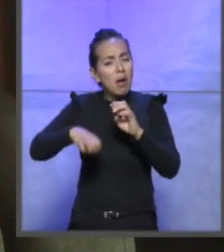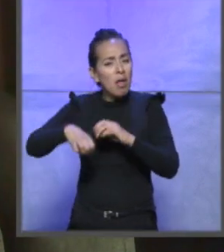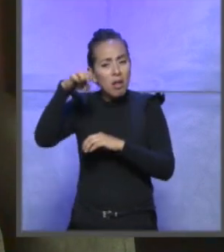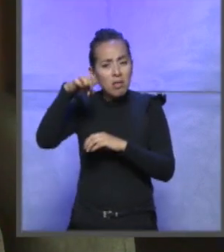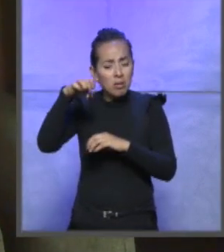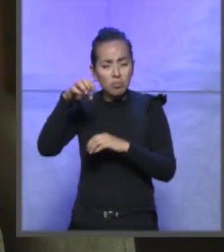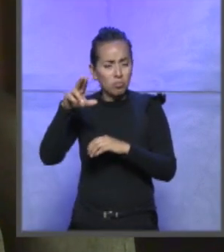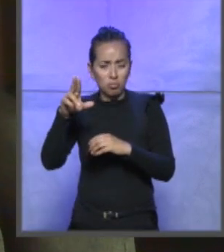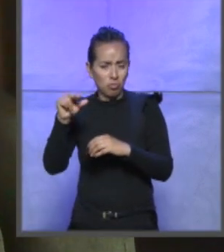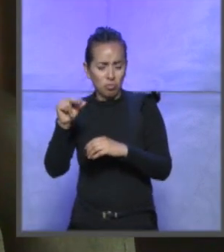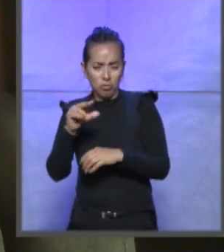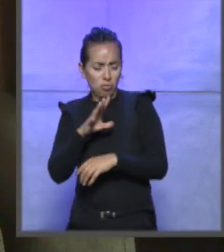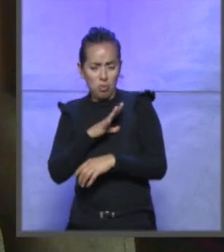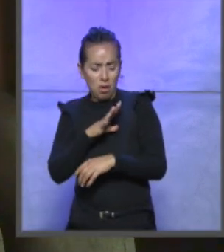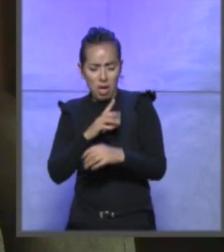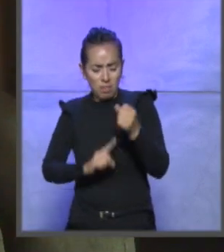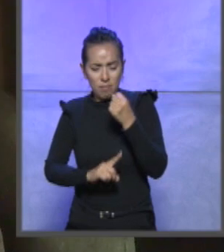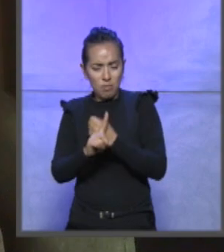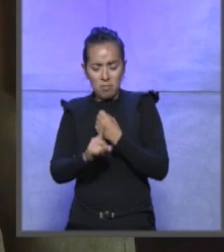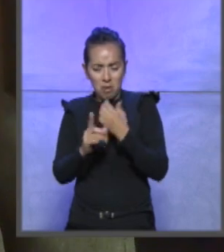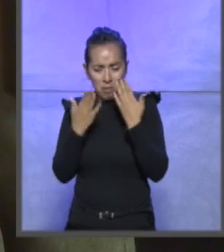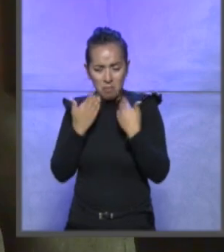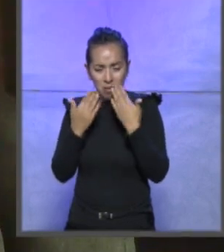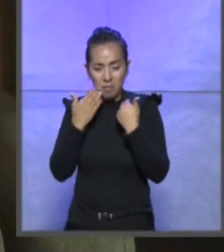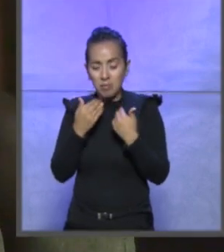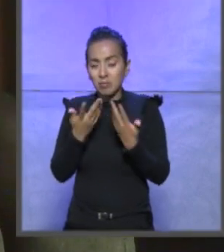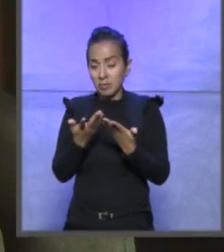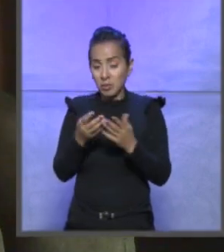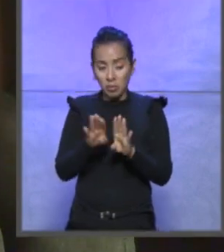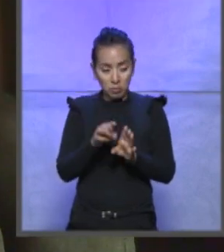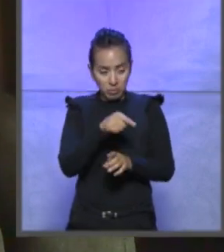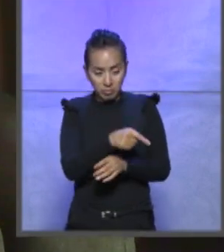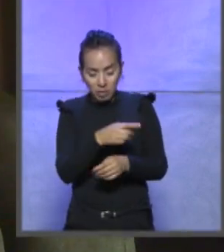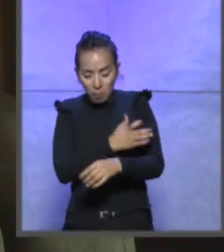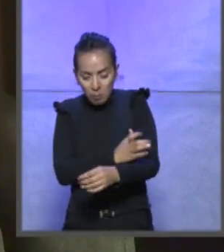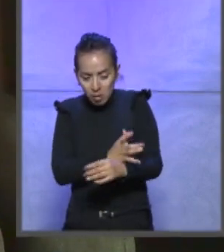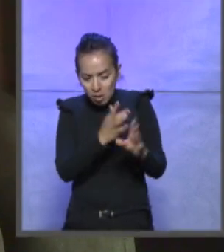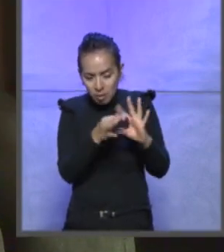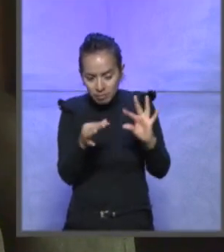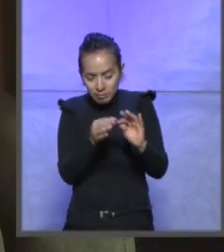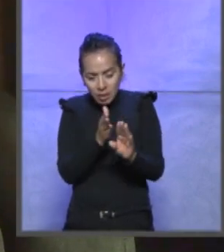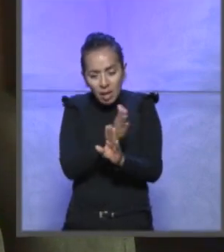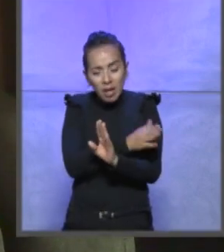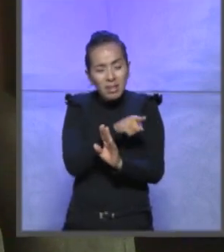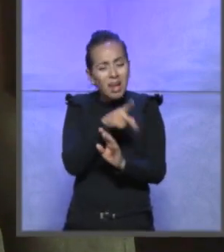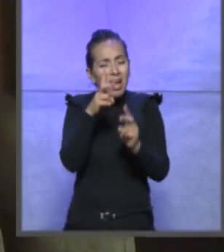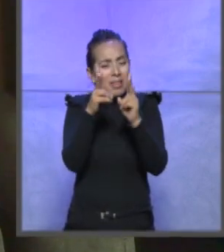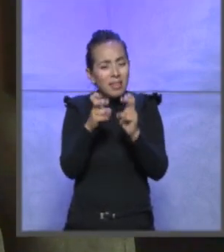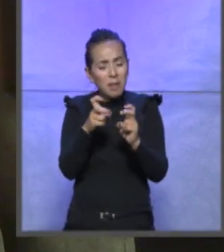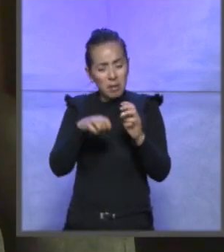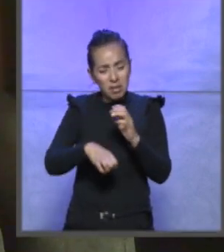no hay casi ningún problema. Y más ahora recientemente que, como expresaba mi compañera, el tema de